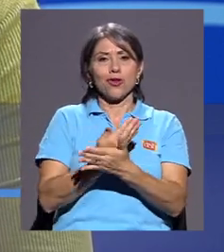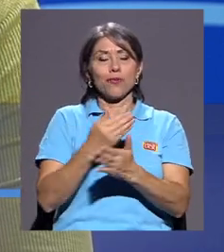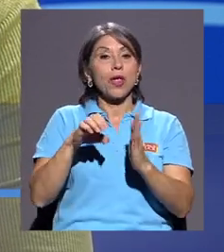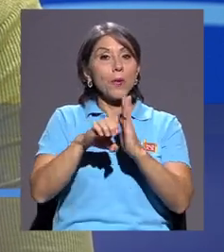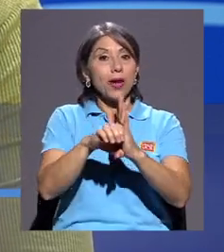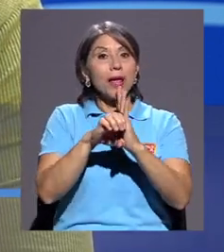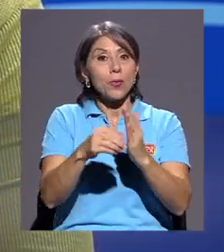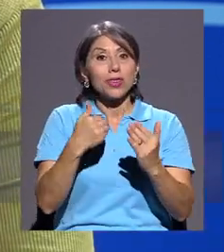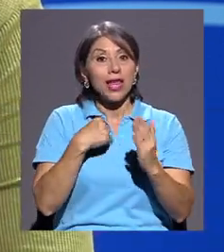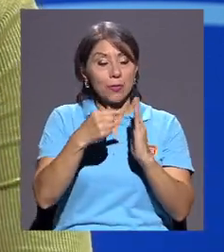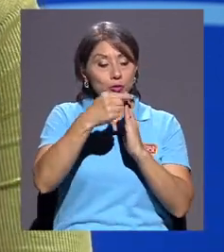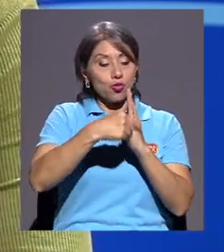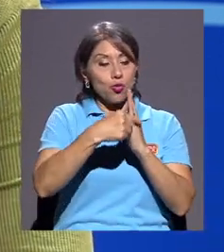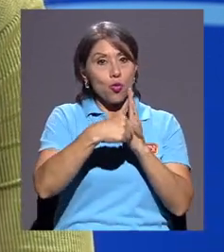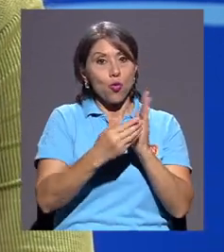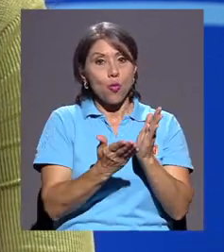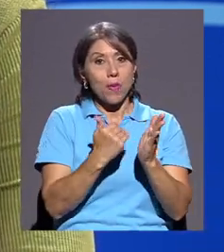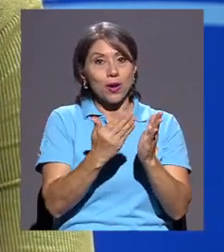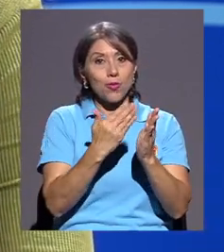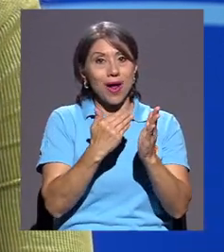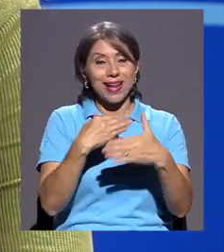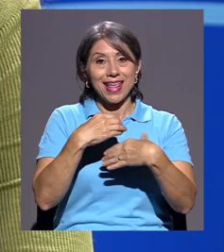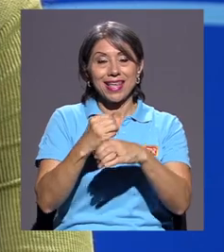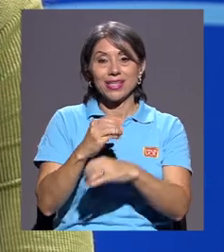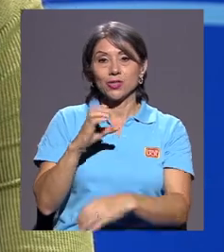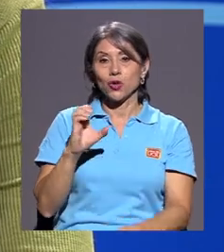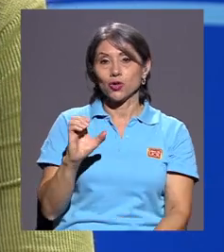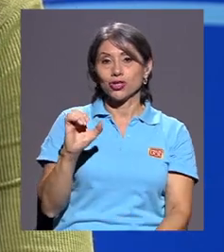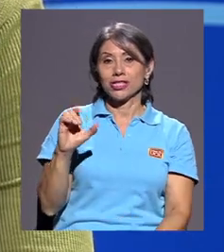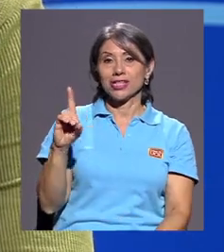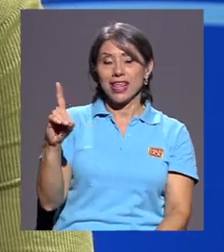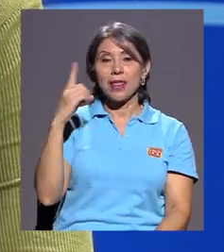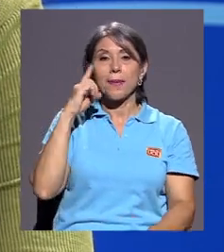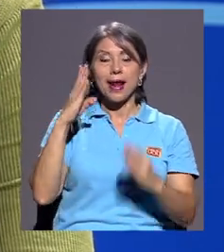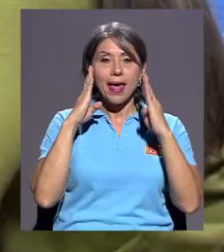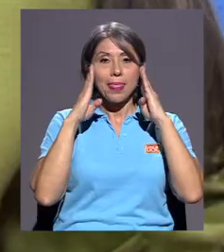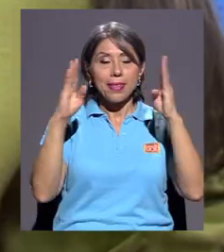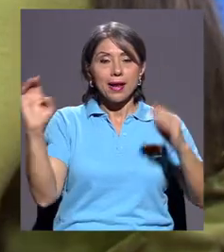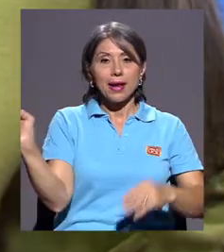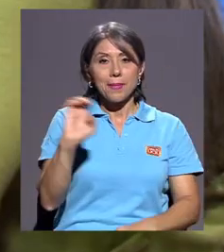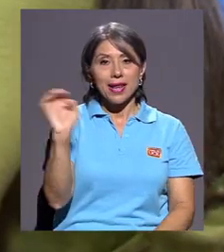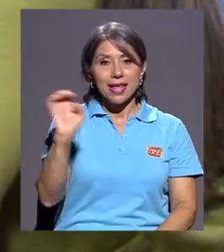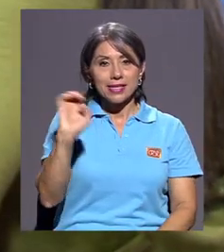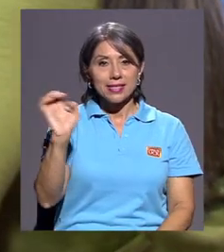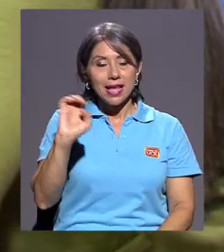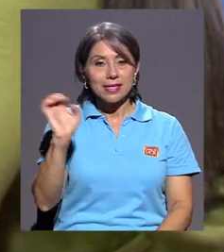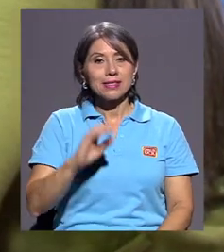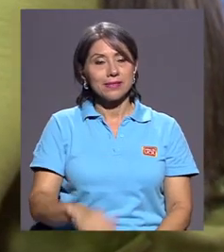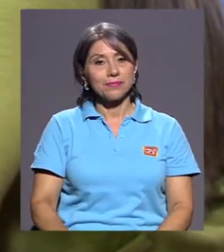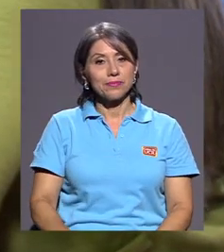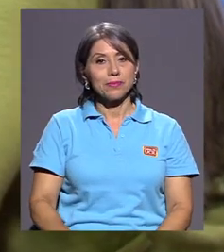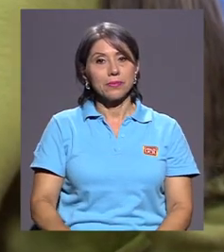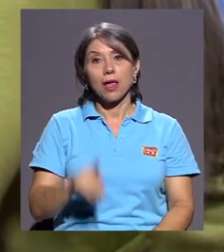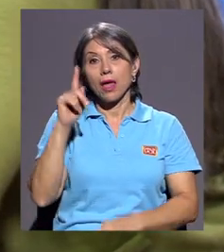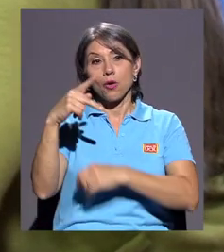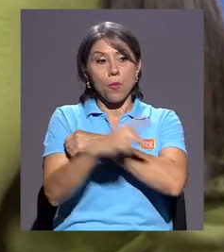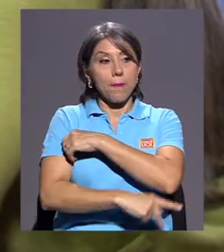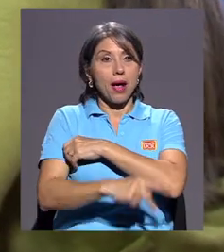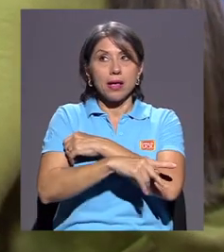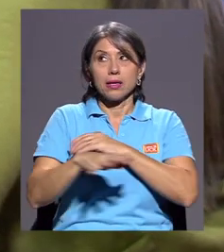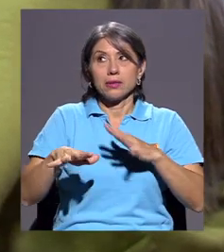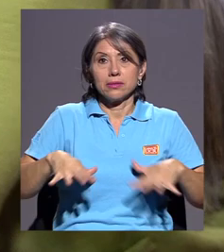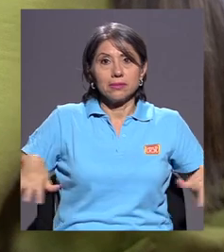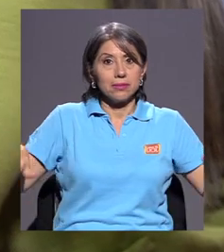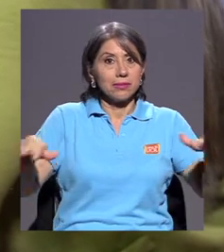ejemplo, tenemos un manual gestado desde la CID con respecto a la atención de la emergencia. Uh-huh. En un país que